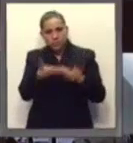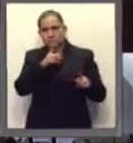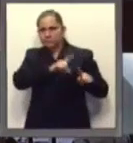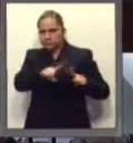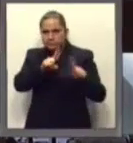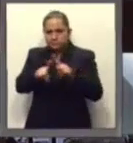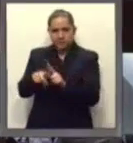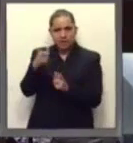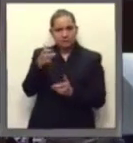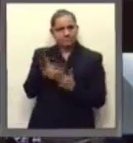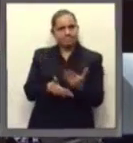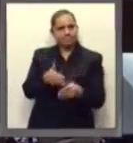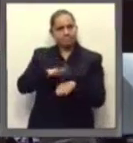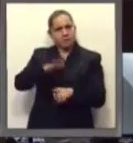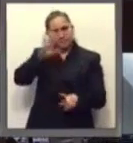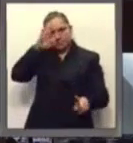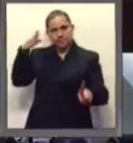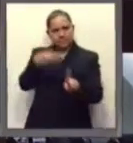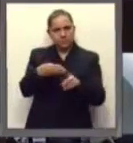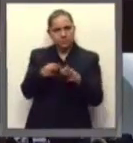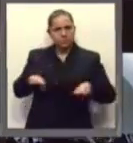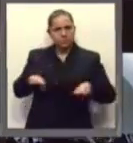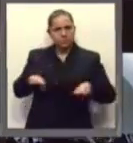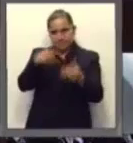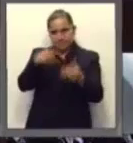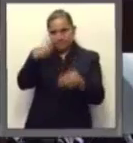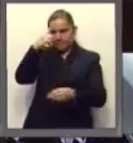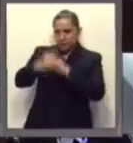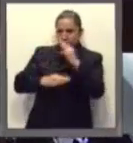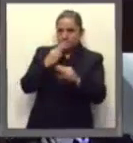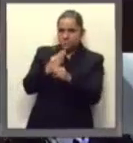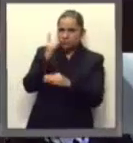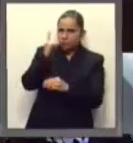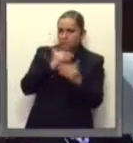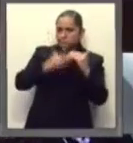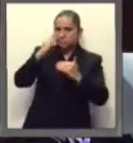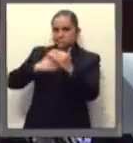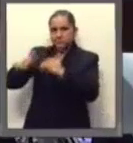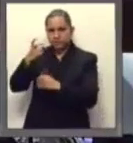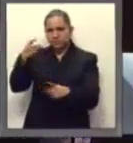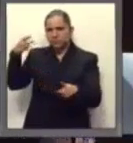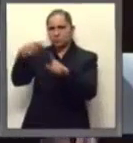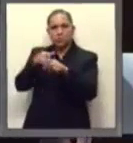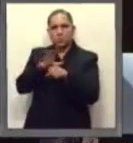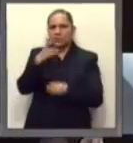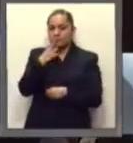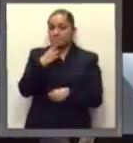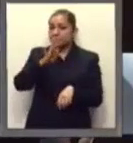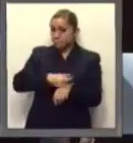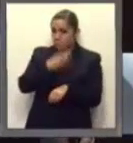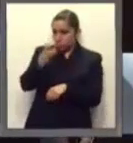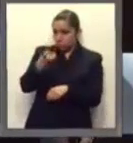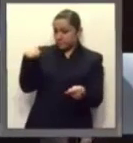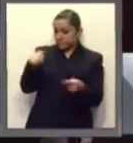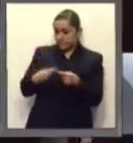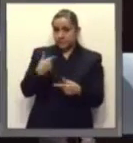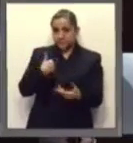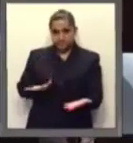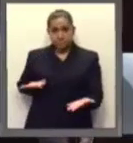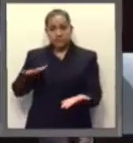y amplias redes de conocimiento compartido con éxito en el mundo. Por todo lo anterior, presento a esta soberanía la